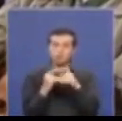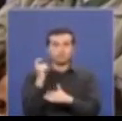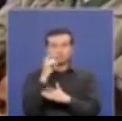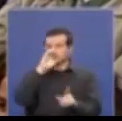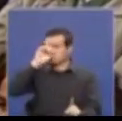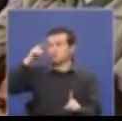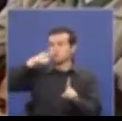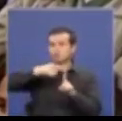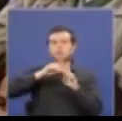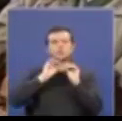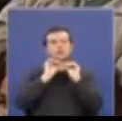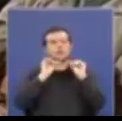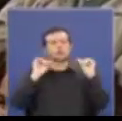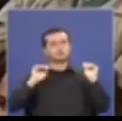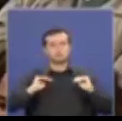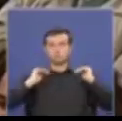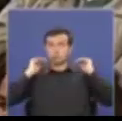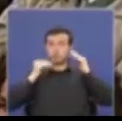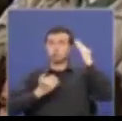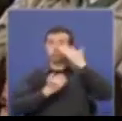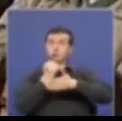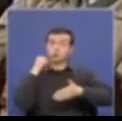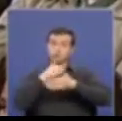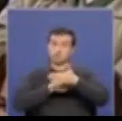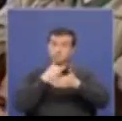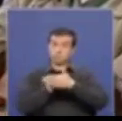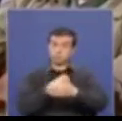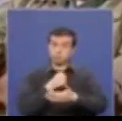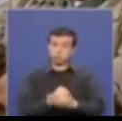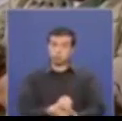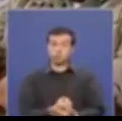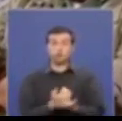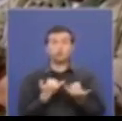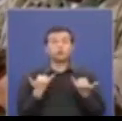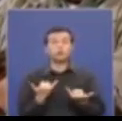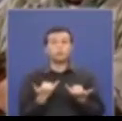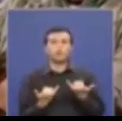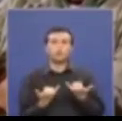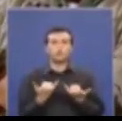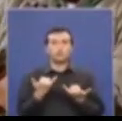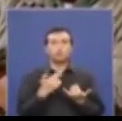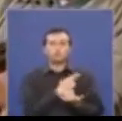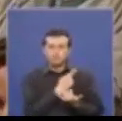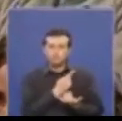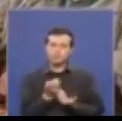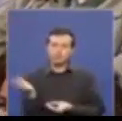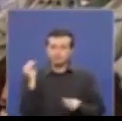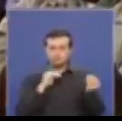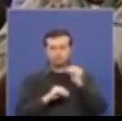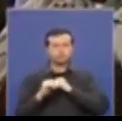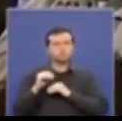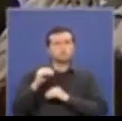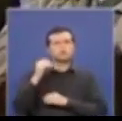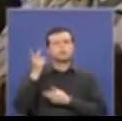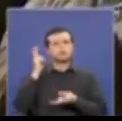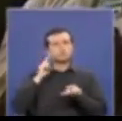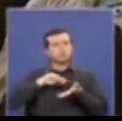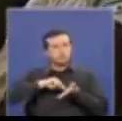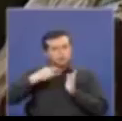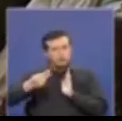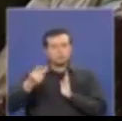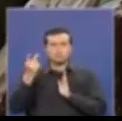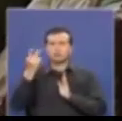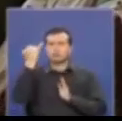que caminar hacia la excelencia y tenemos nuevos retos. Una universidad que desarrolle tecnología, una universidad que genere conocimiento,